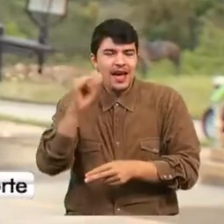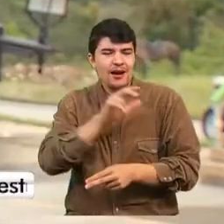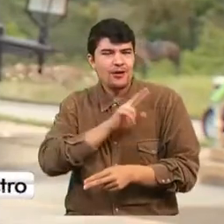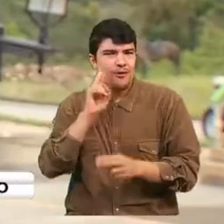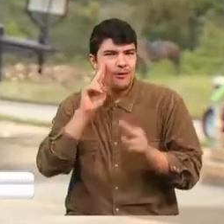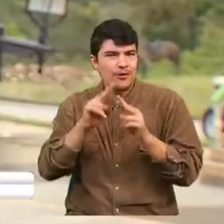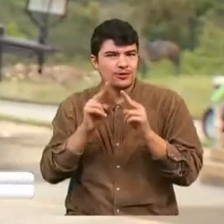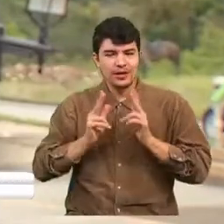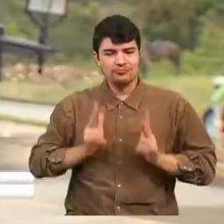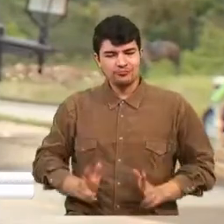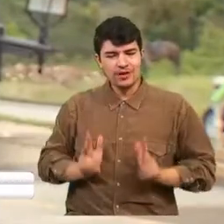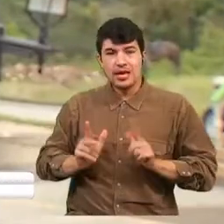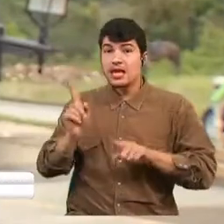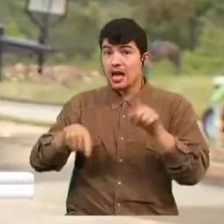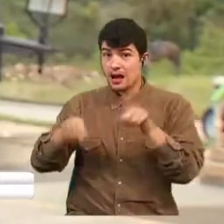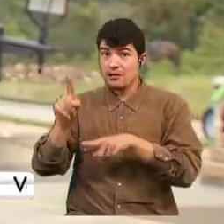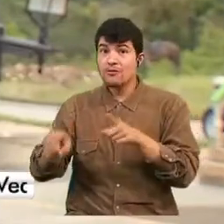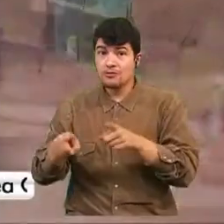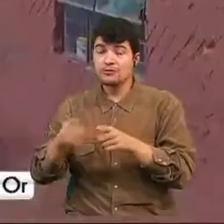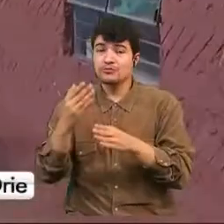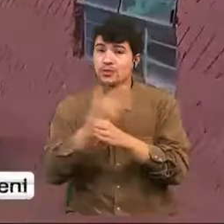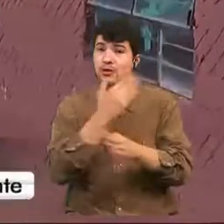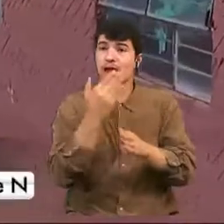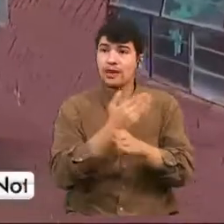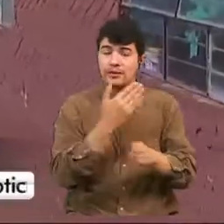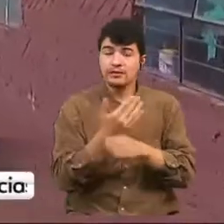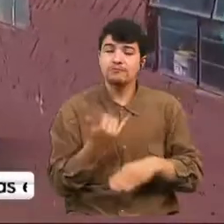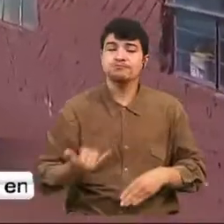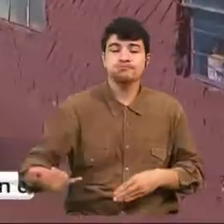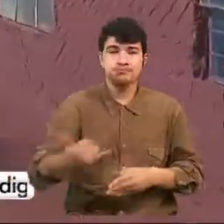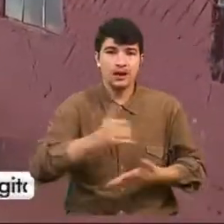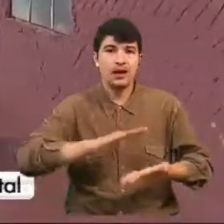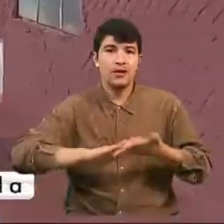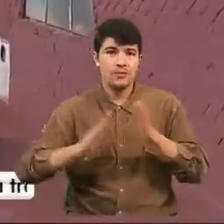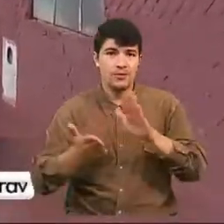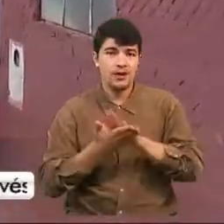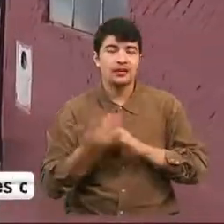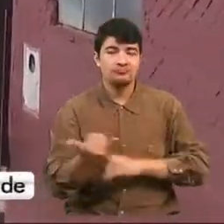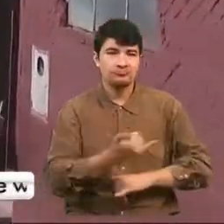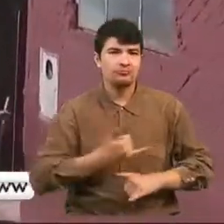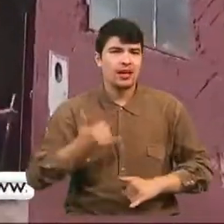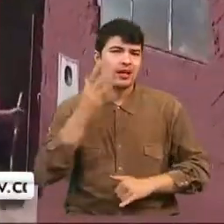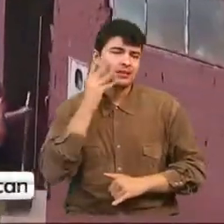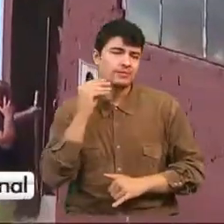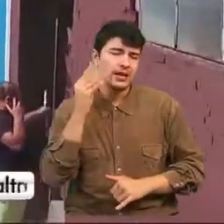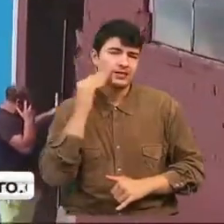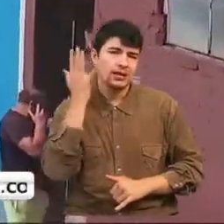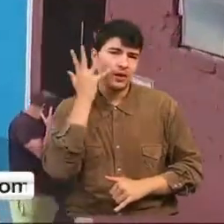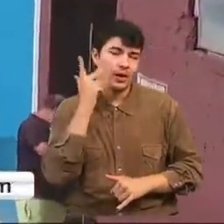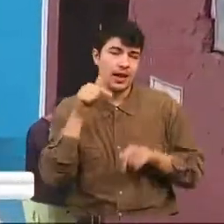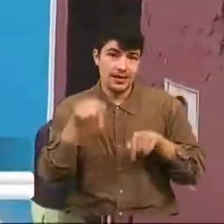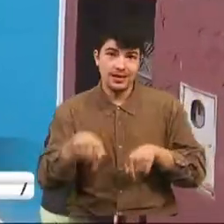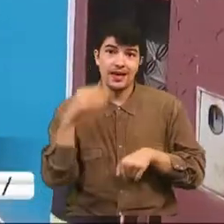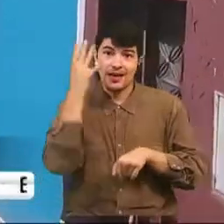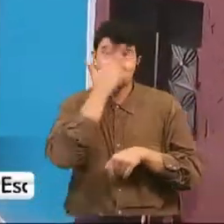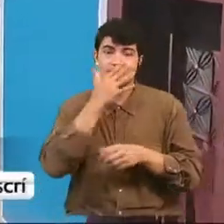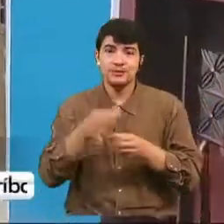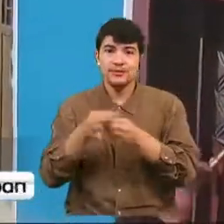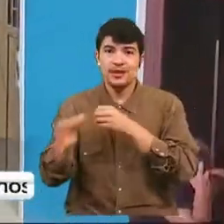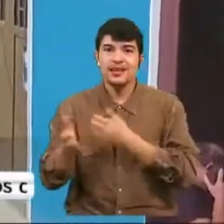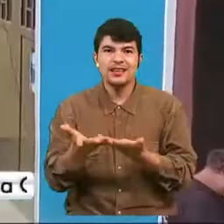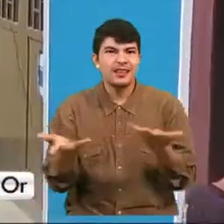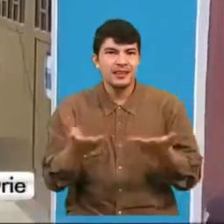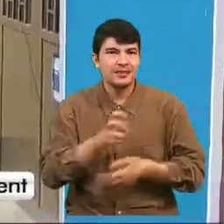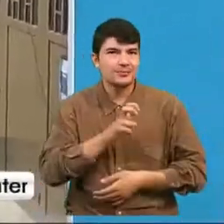las problemáticas que han reportado cada uno de ellos con respecto a lo que se vive diariamente en este bello municipio que está al sur